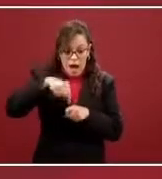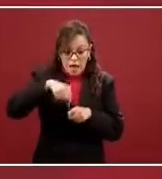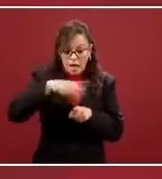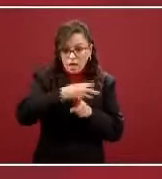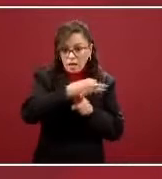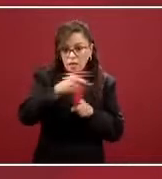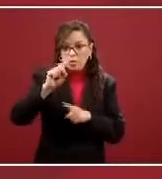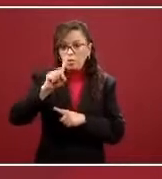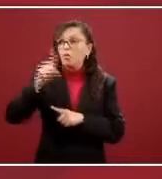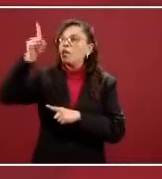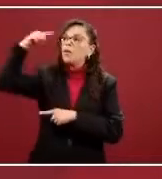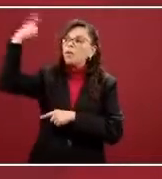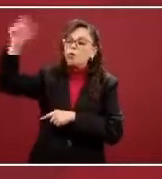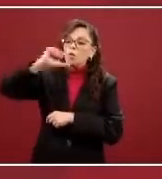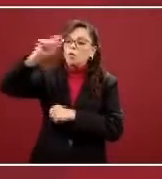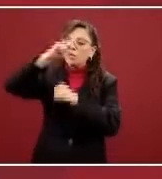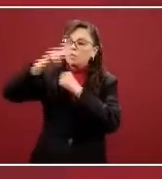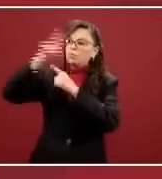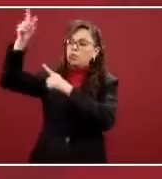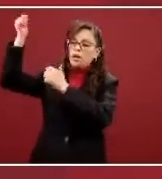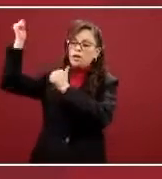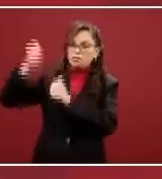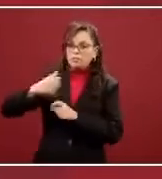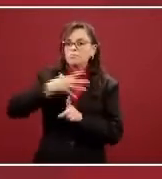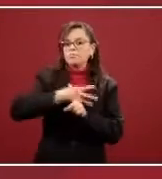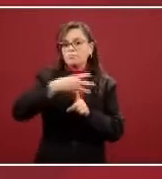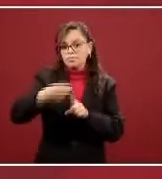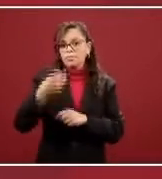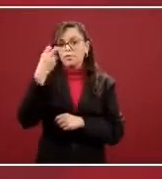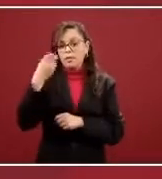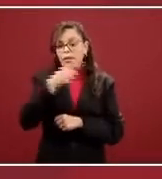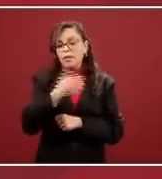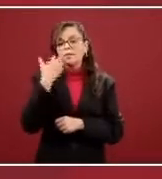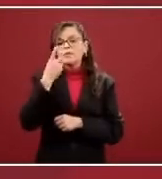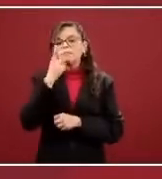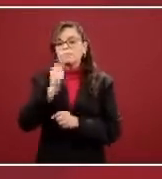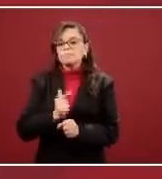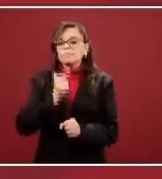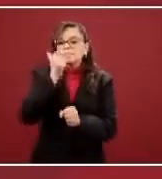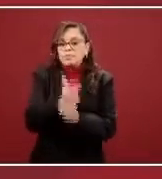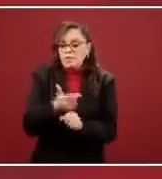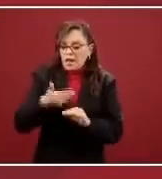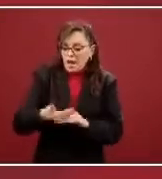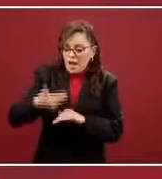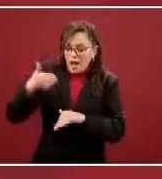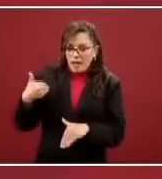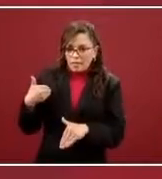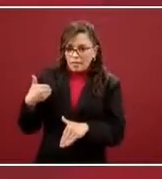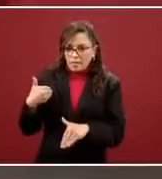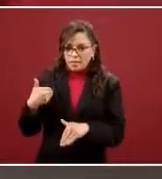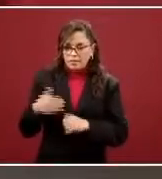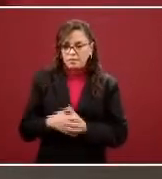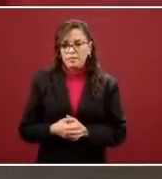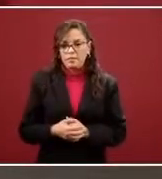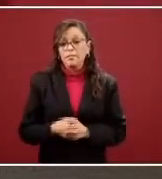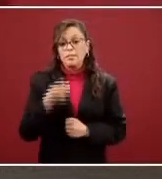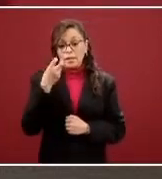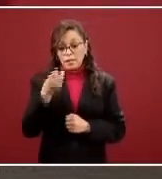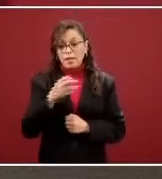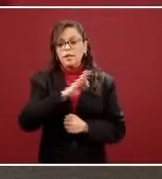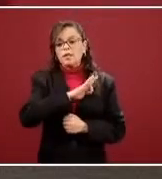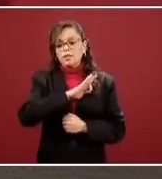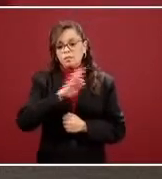es a los casos importados. Por eso se habla de identificación oportuna de los casos que vienen de fuera, para poder llevar a cabo